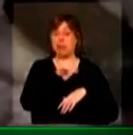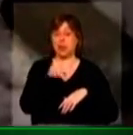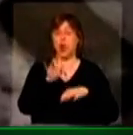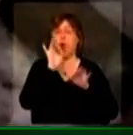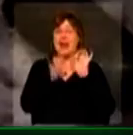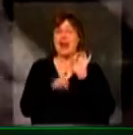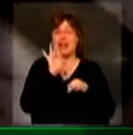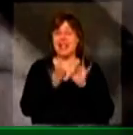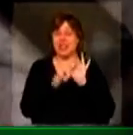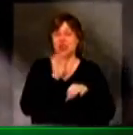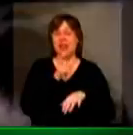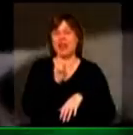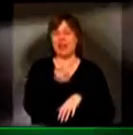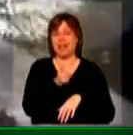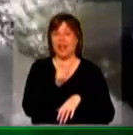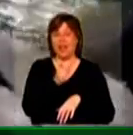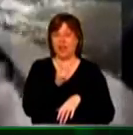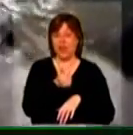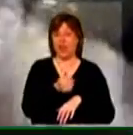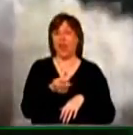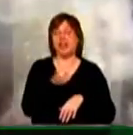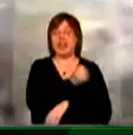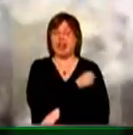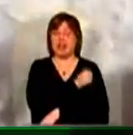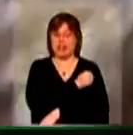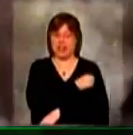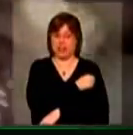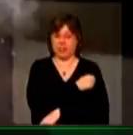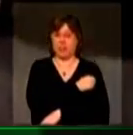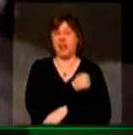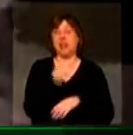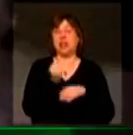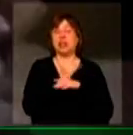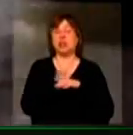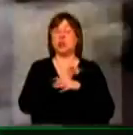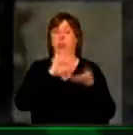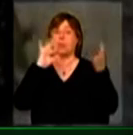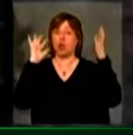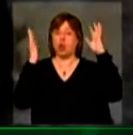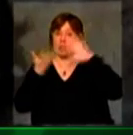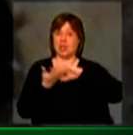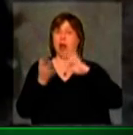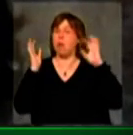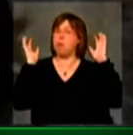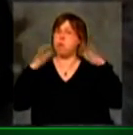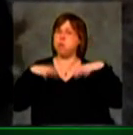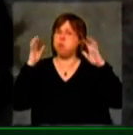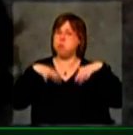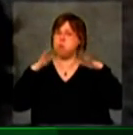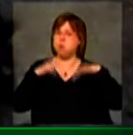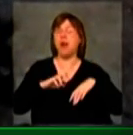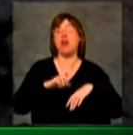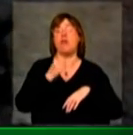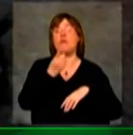granizo en la ciudad de ribera y en vall d'hebron departamento de artigas el instituto de meteorología advierte por caída abundante de lluvia y fuertes vientos